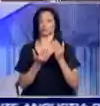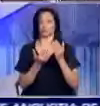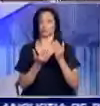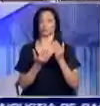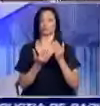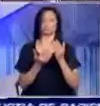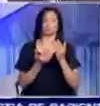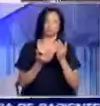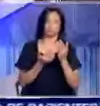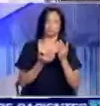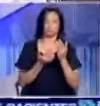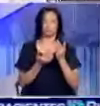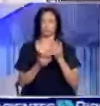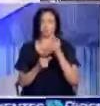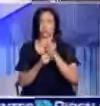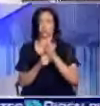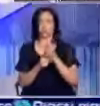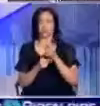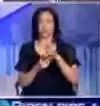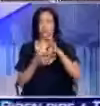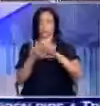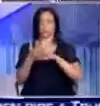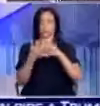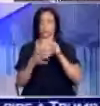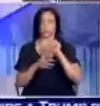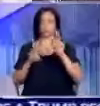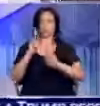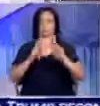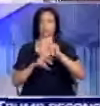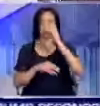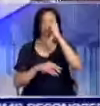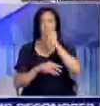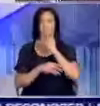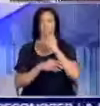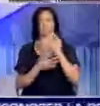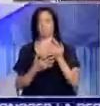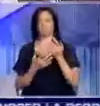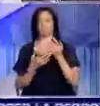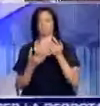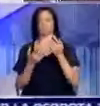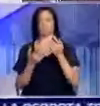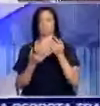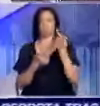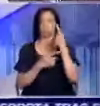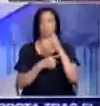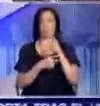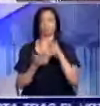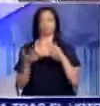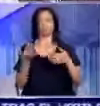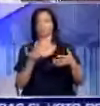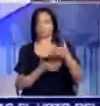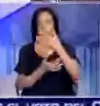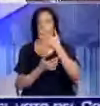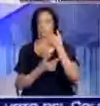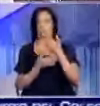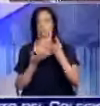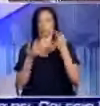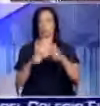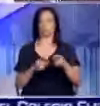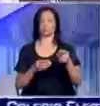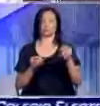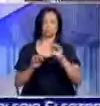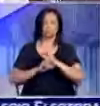por llamarle de alguna manera en horarios en que la gente está durmiendo cuando menos tránsito hay cuando menos